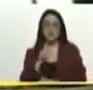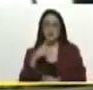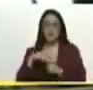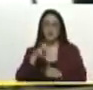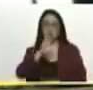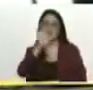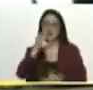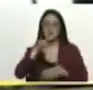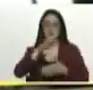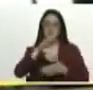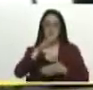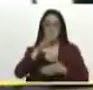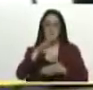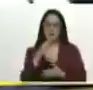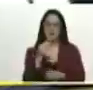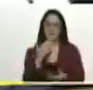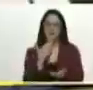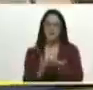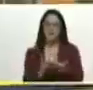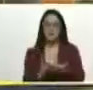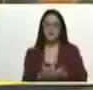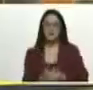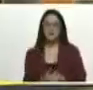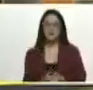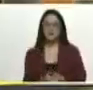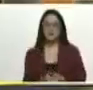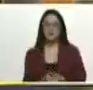países suramericanos. Muchas gracias.